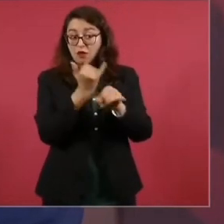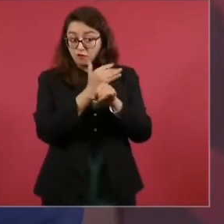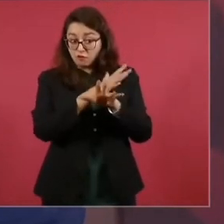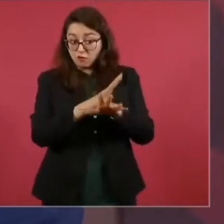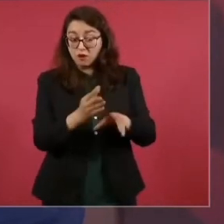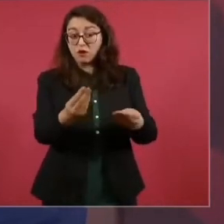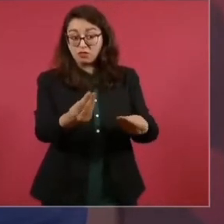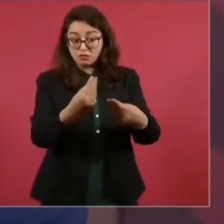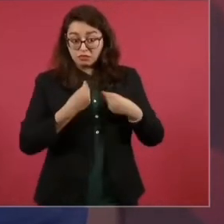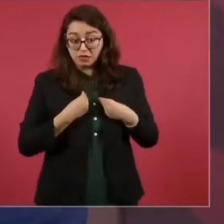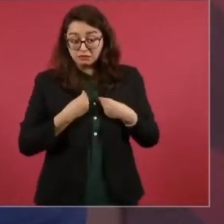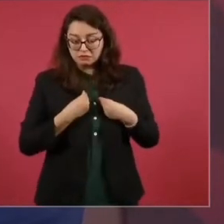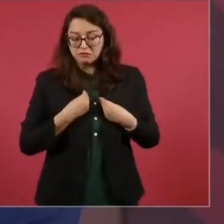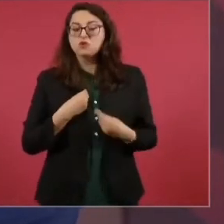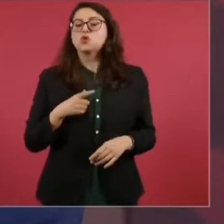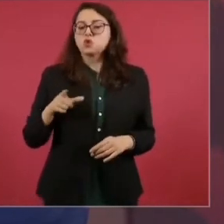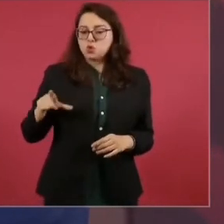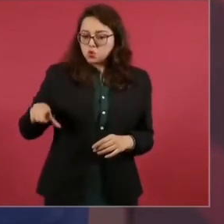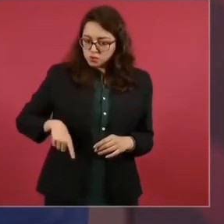van a contar